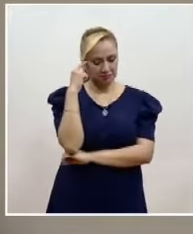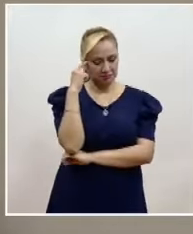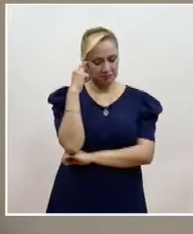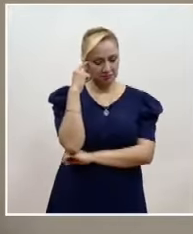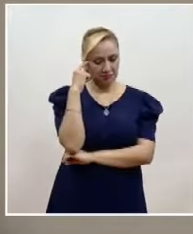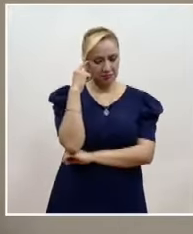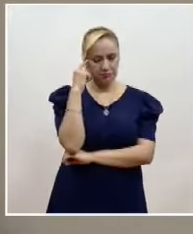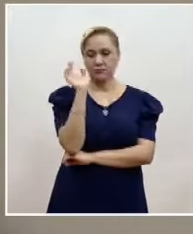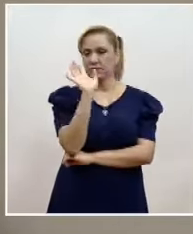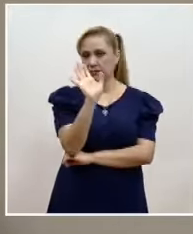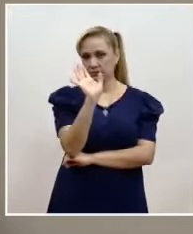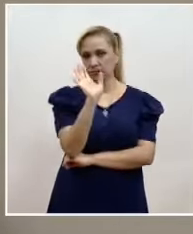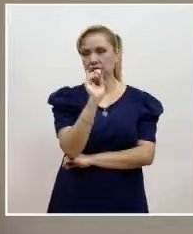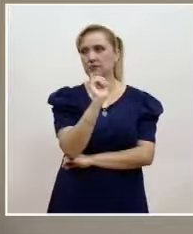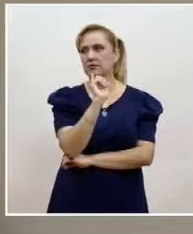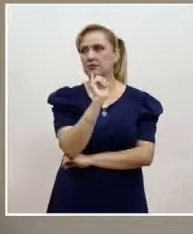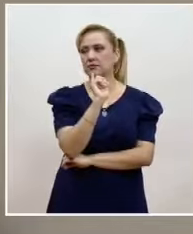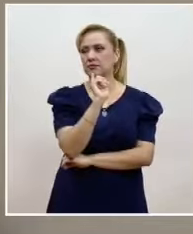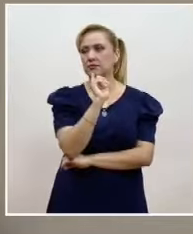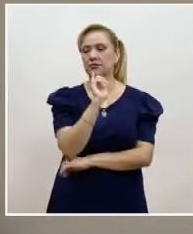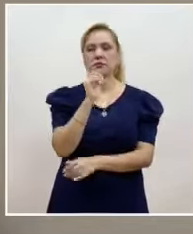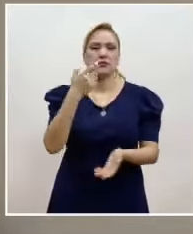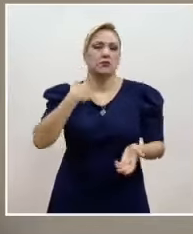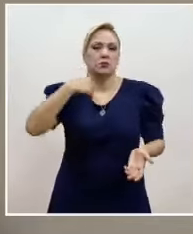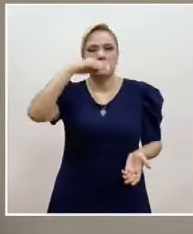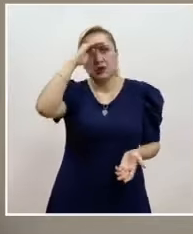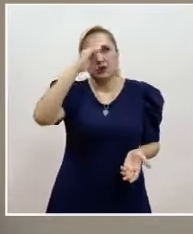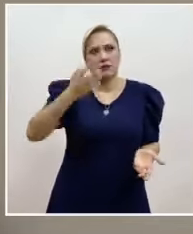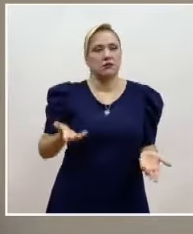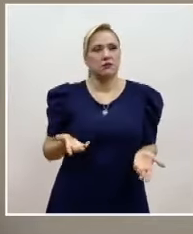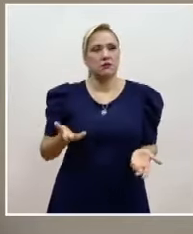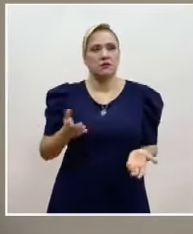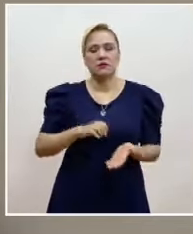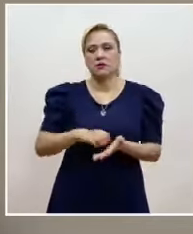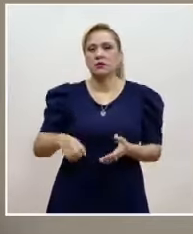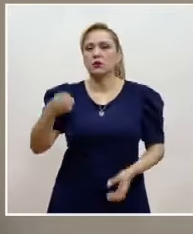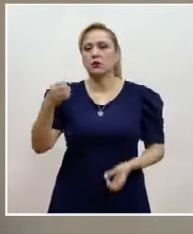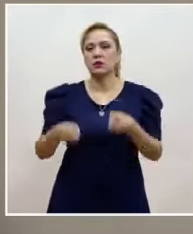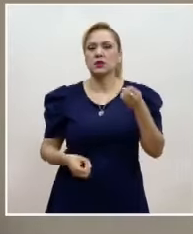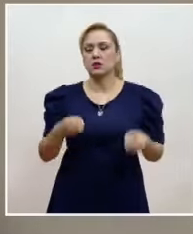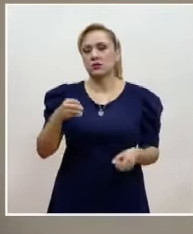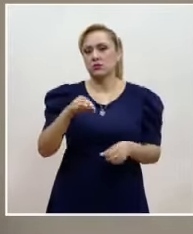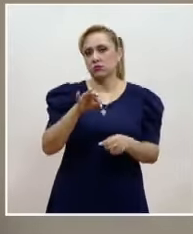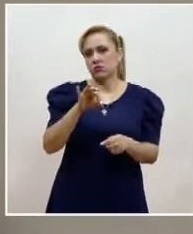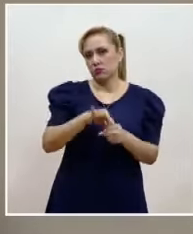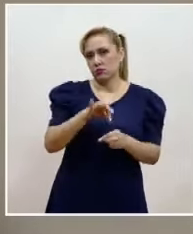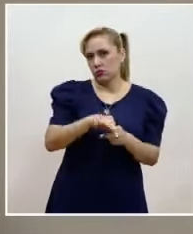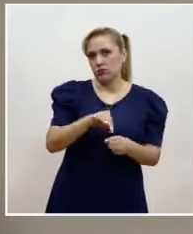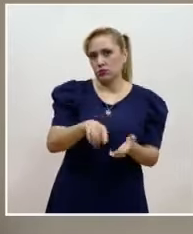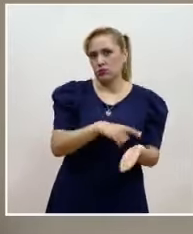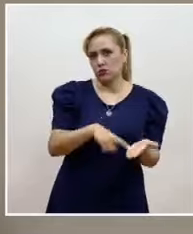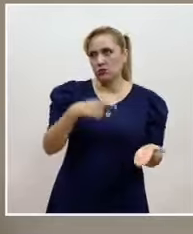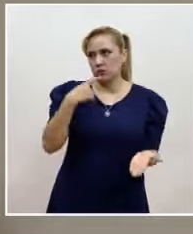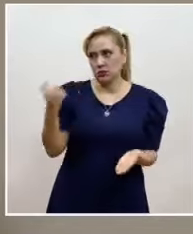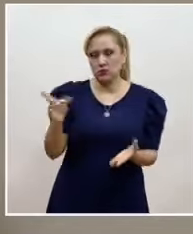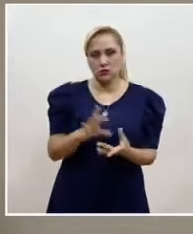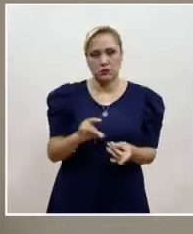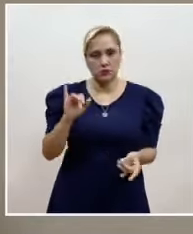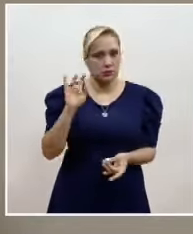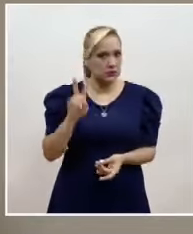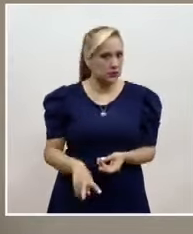ver, de manera directa, pues es lo que uno pensaría son los juicios en materia electoral, ¿no? De los que ya platicaba Arturo, es